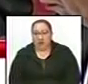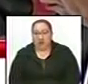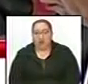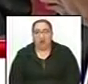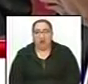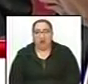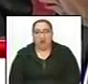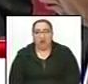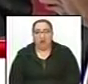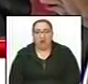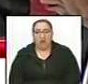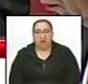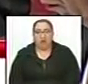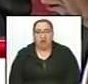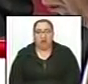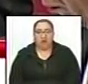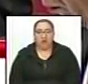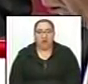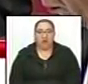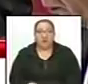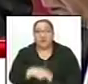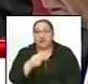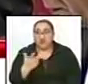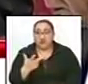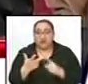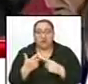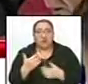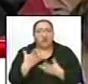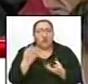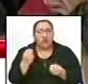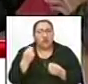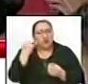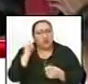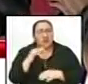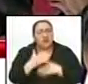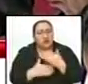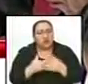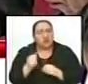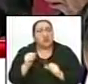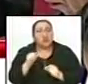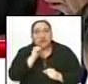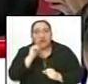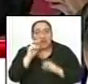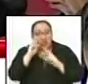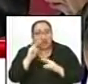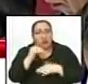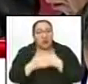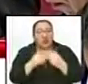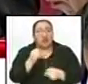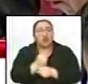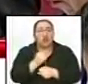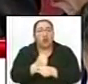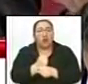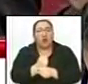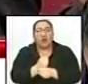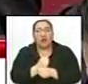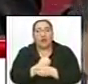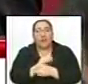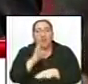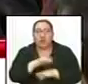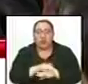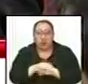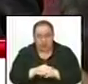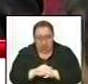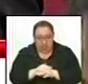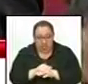tercer argumento es un argumento procesal, judicial. Es cierto, pues, no tenemos que violar el debido proceso, pero no olvidemos que